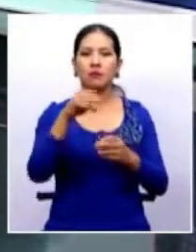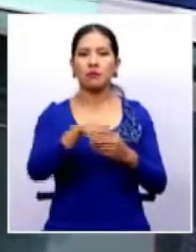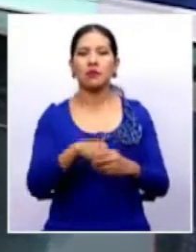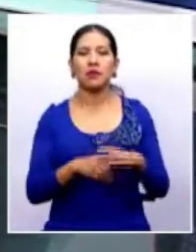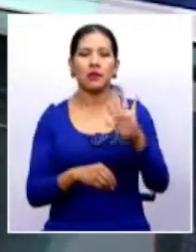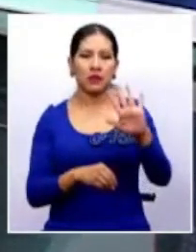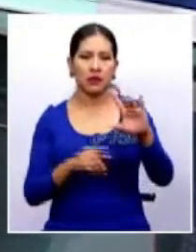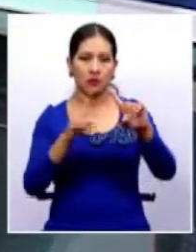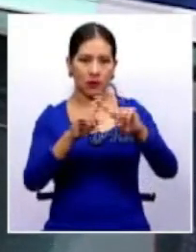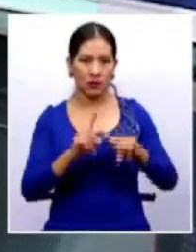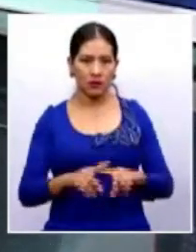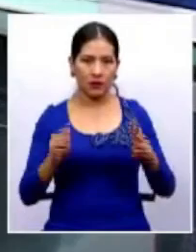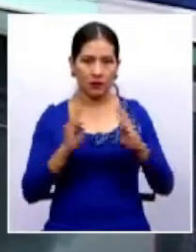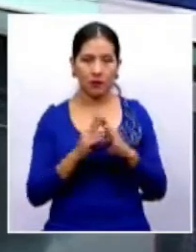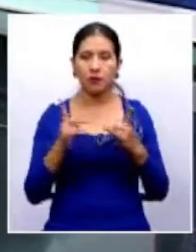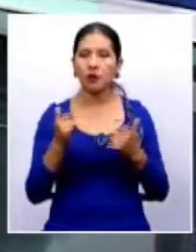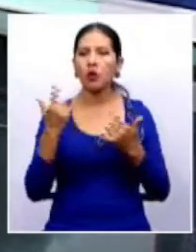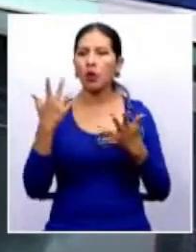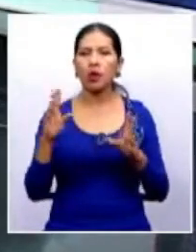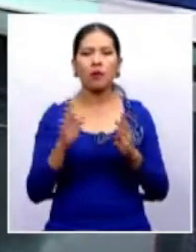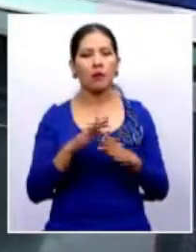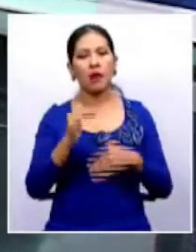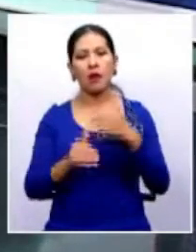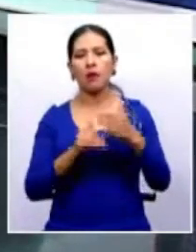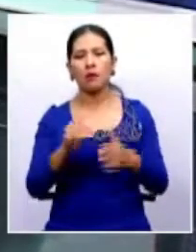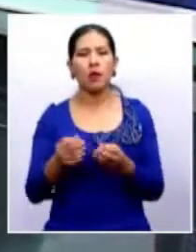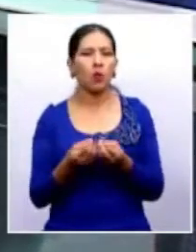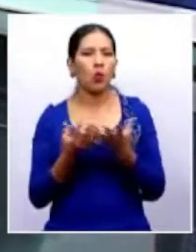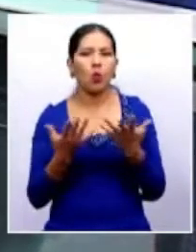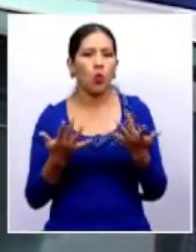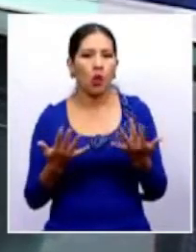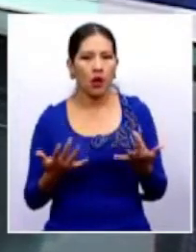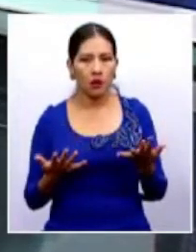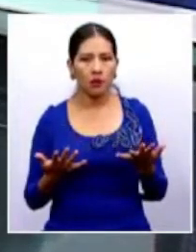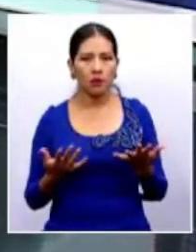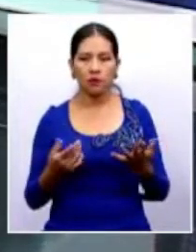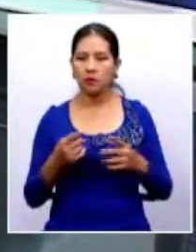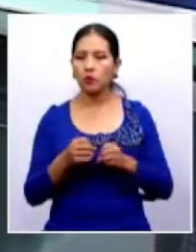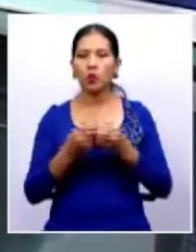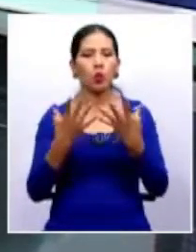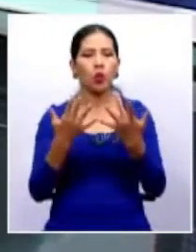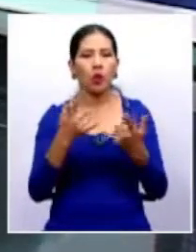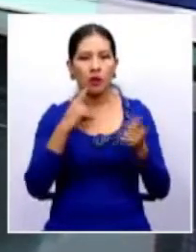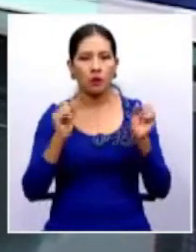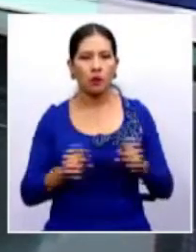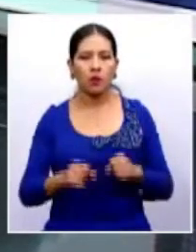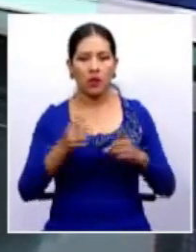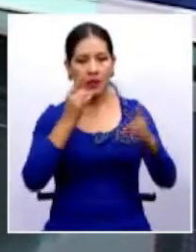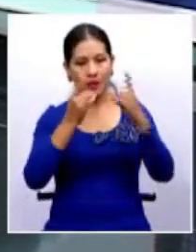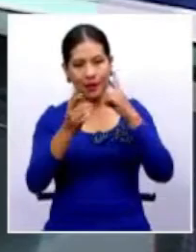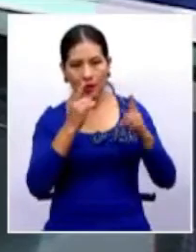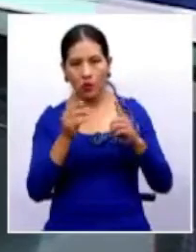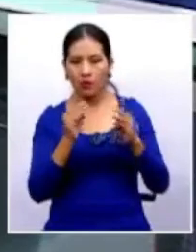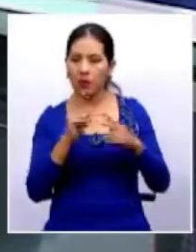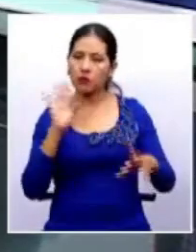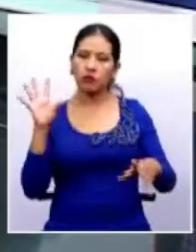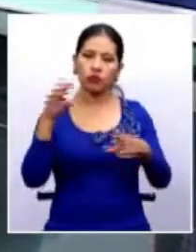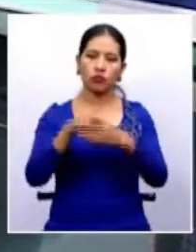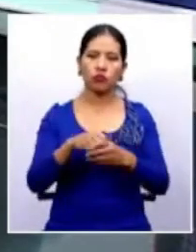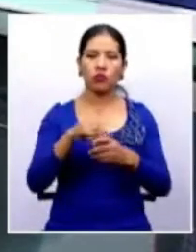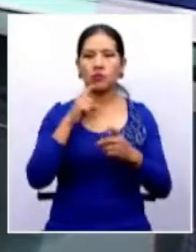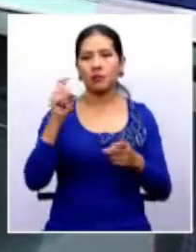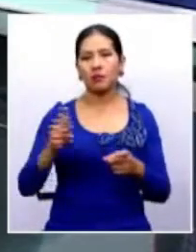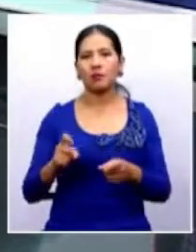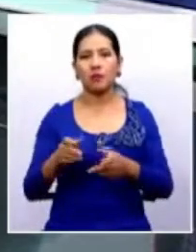este diálogo Cuánto se ha avanzado el ministro cuán posible es dialogar cuando se incorporan nuevas demandas o